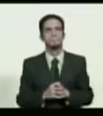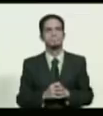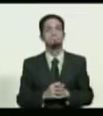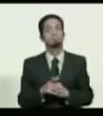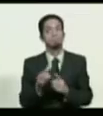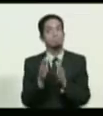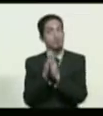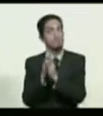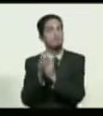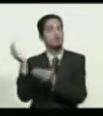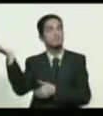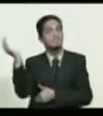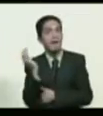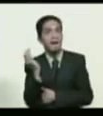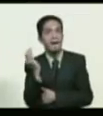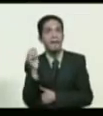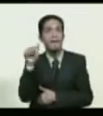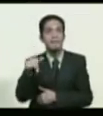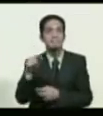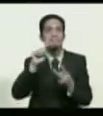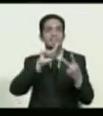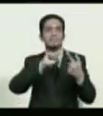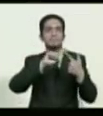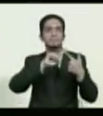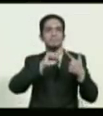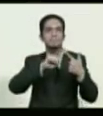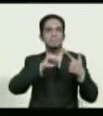Entréguenos al señor